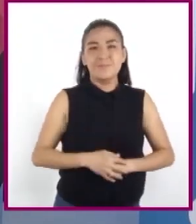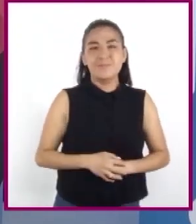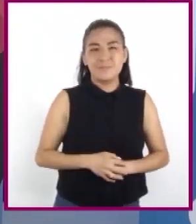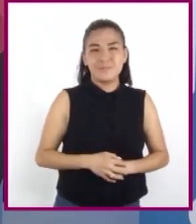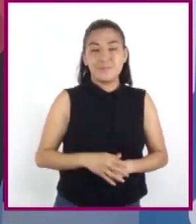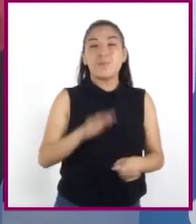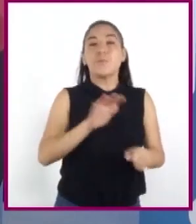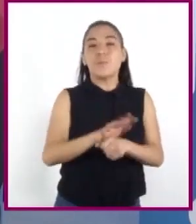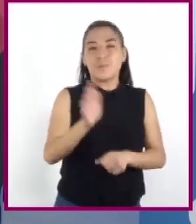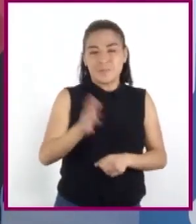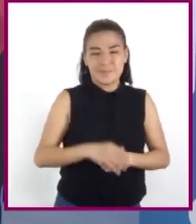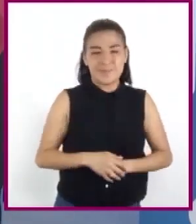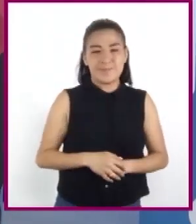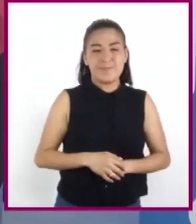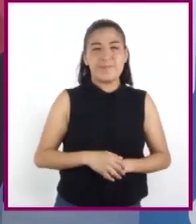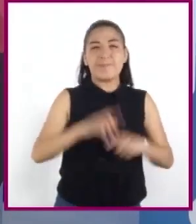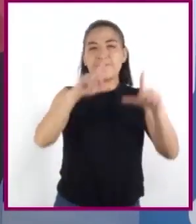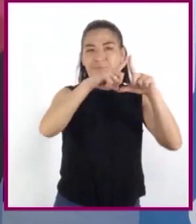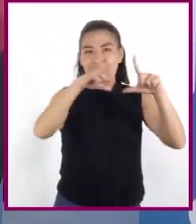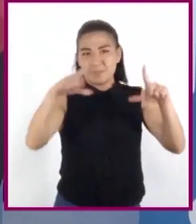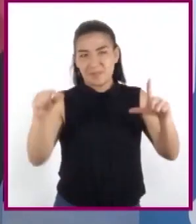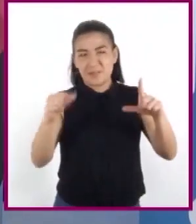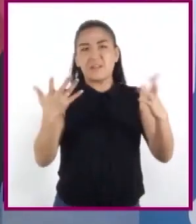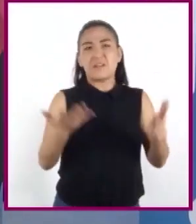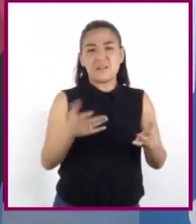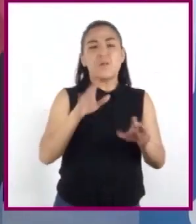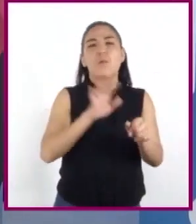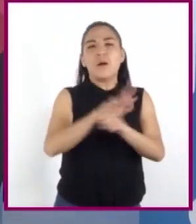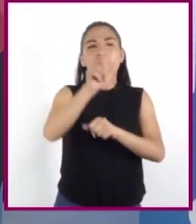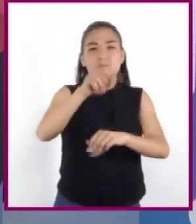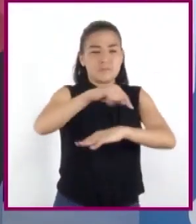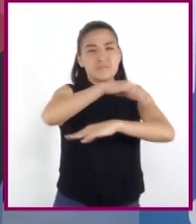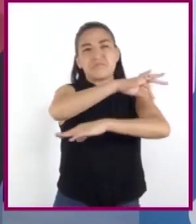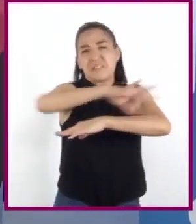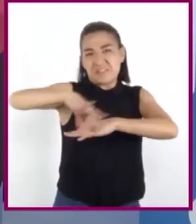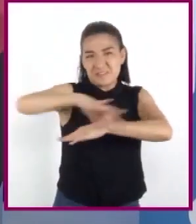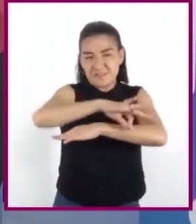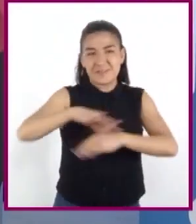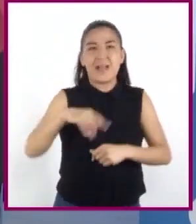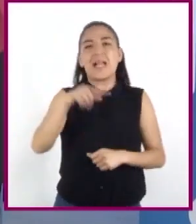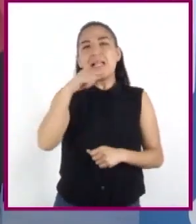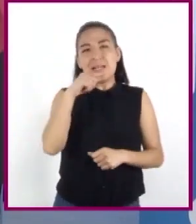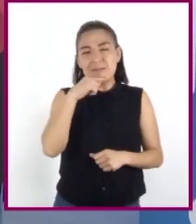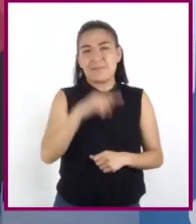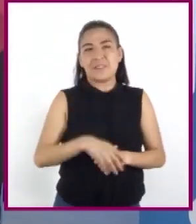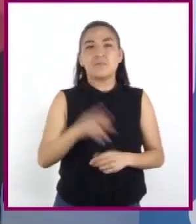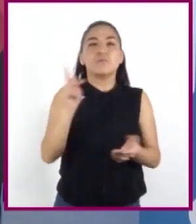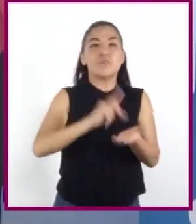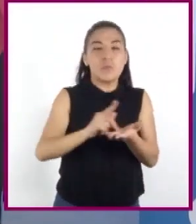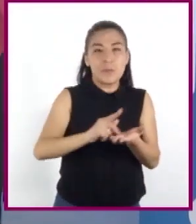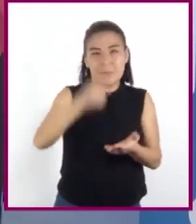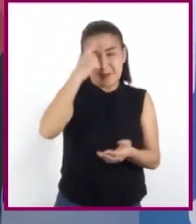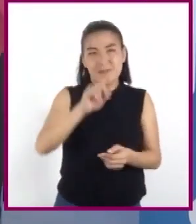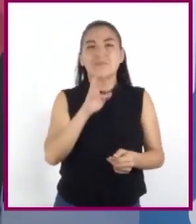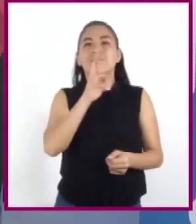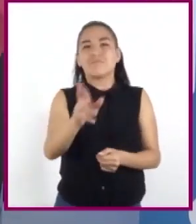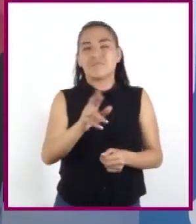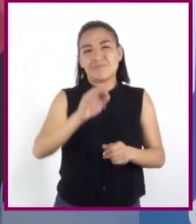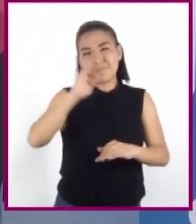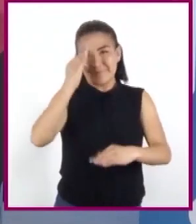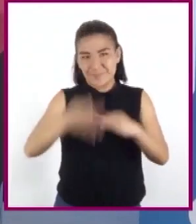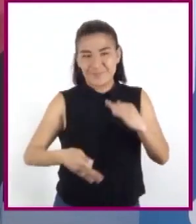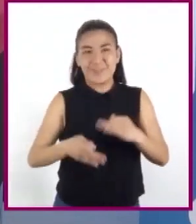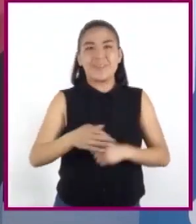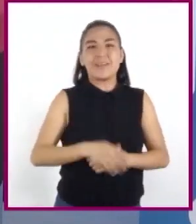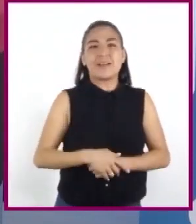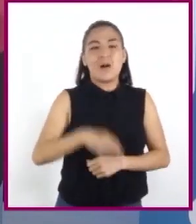cuales son escuadra o alguna herramienta para hacer trazos, un lápiz, una pluma para escribir los resultados finales,